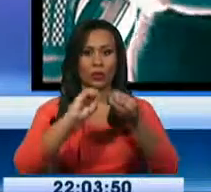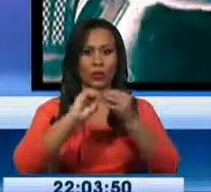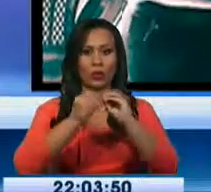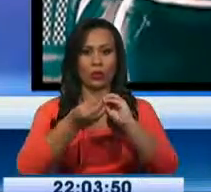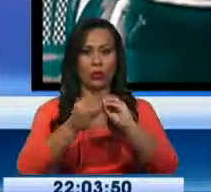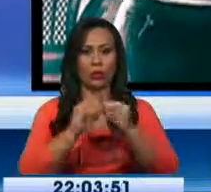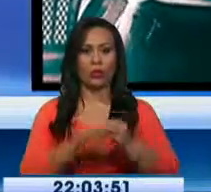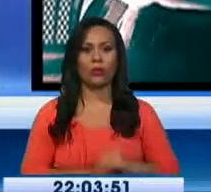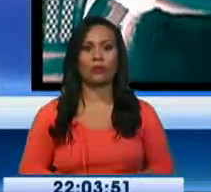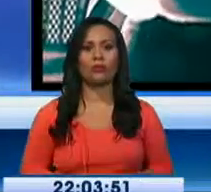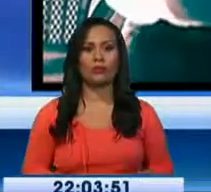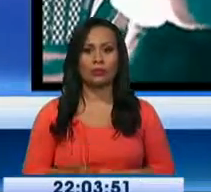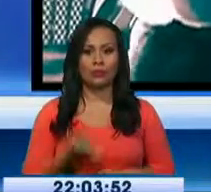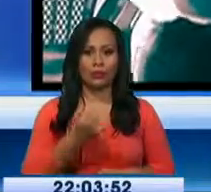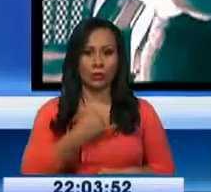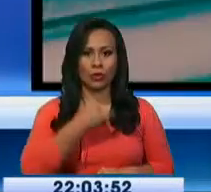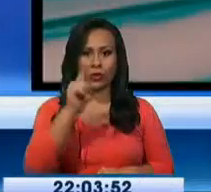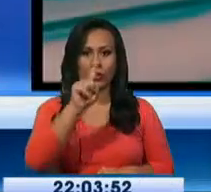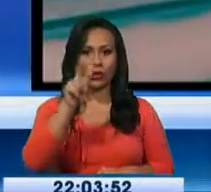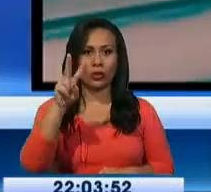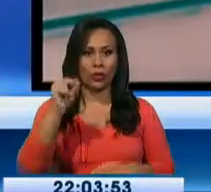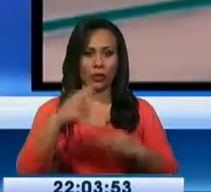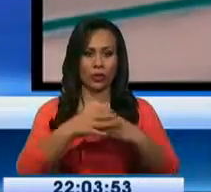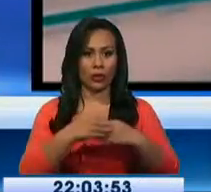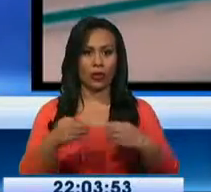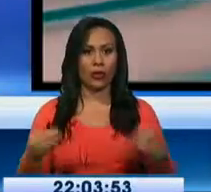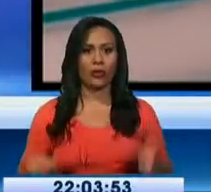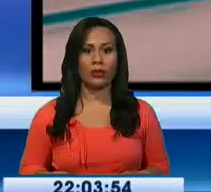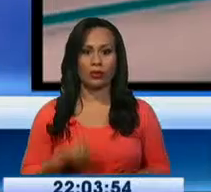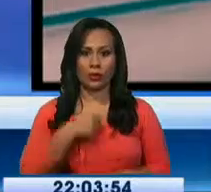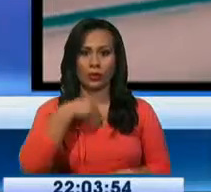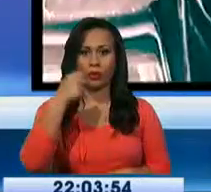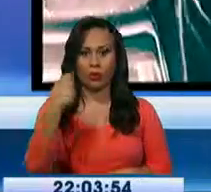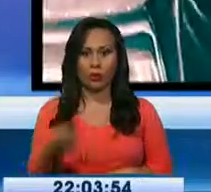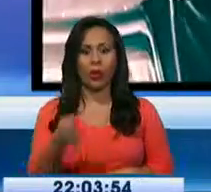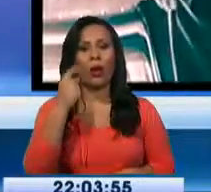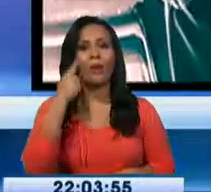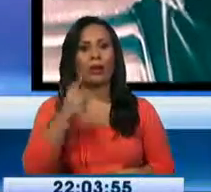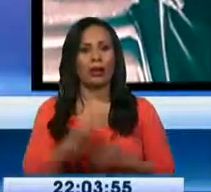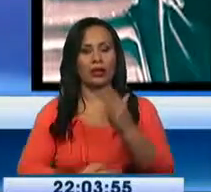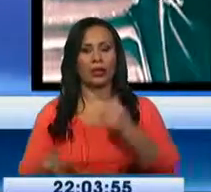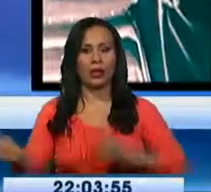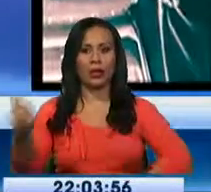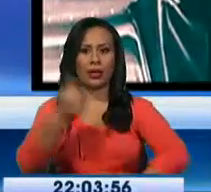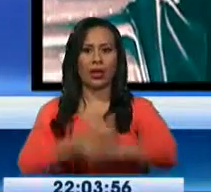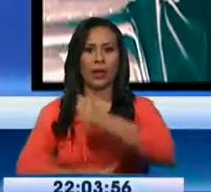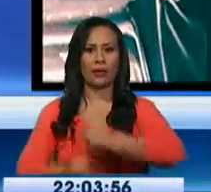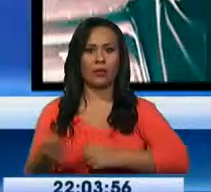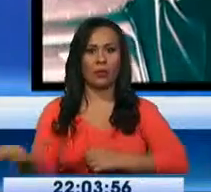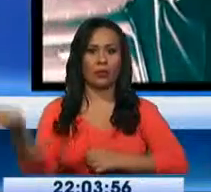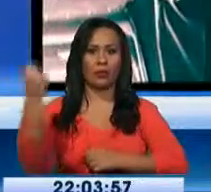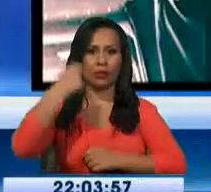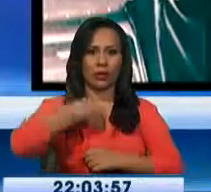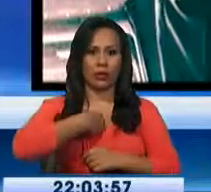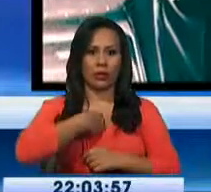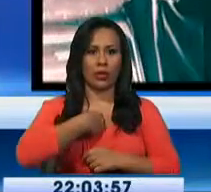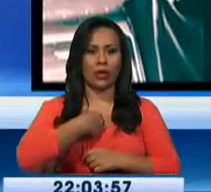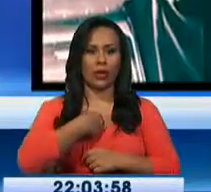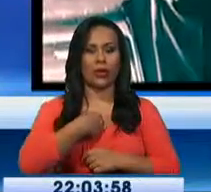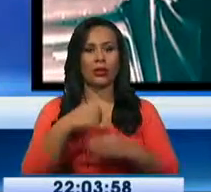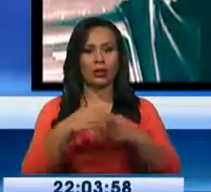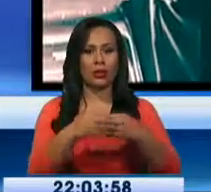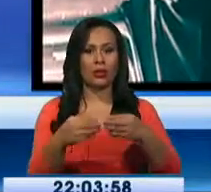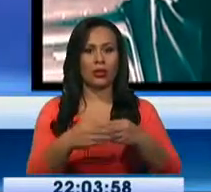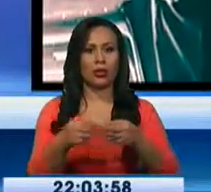con la base que me pidió que depositara, me serviría para que en ella me depositaran el dinero con el cual